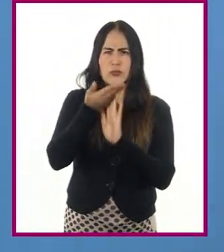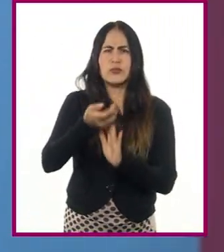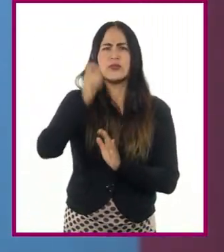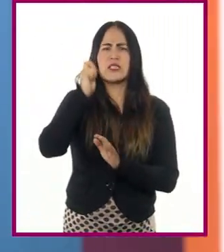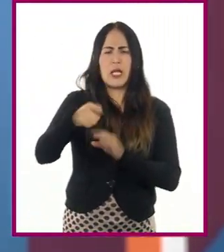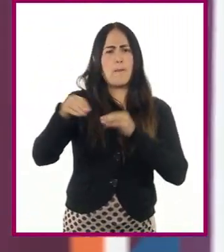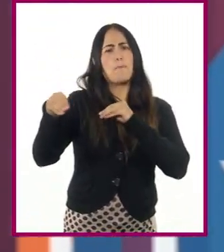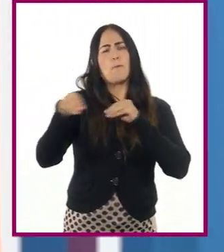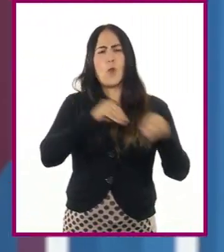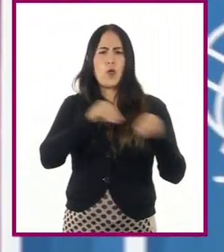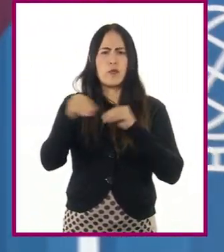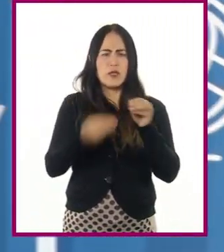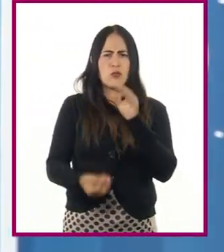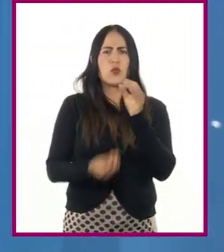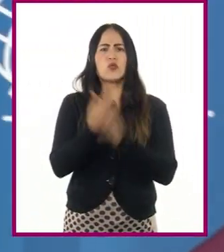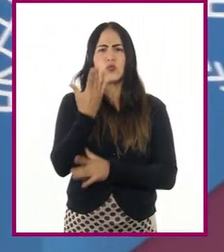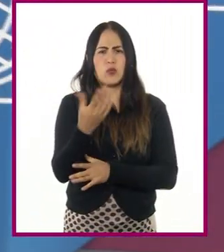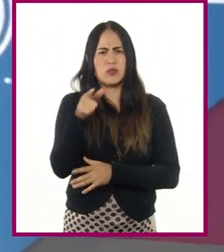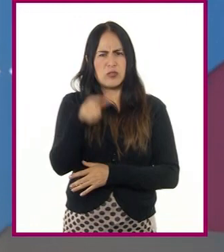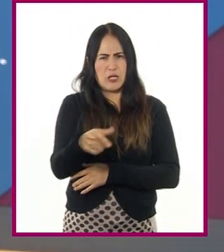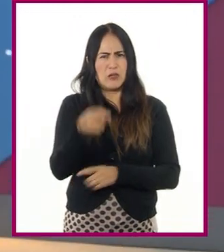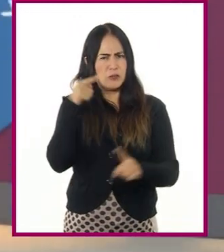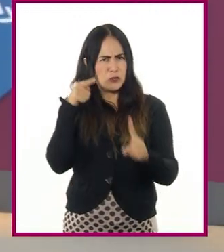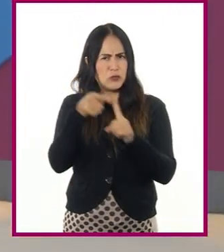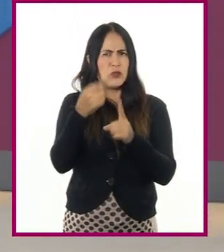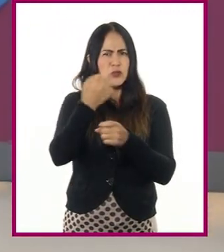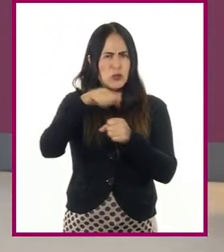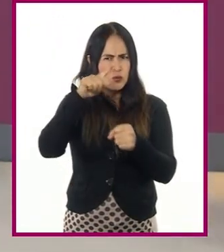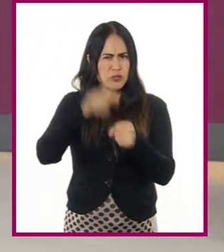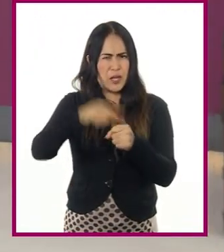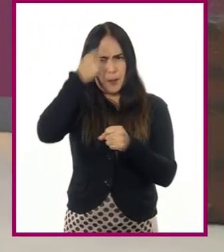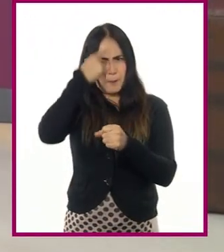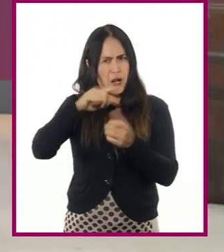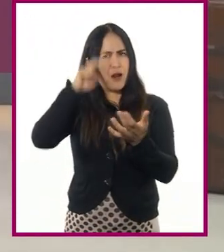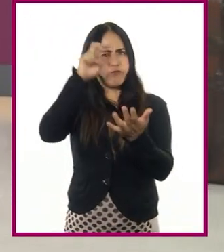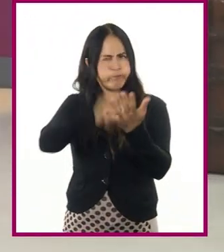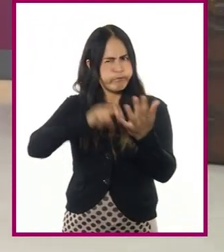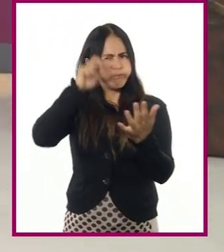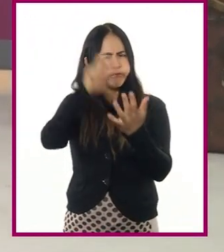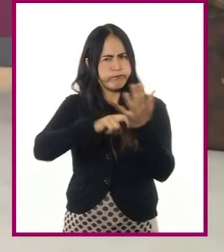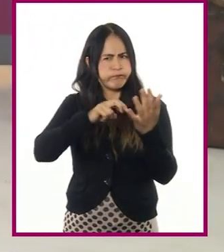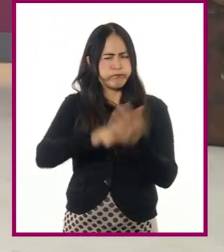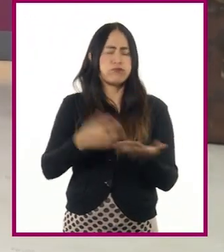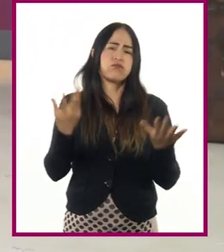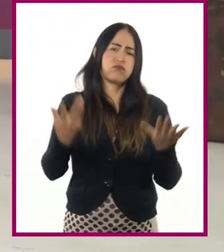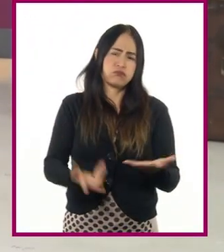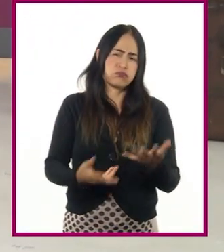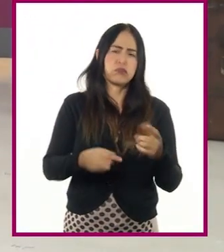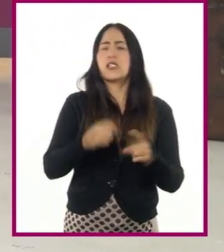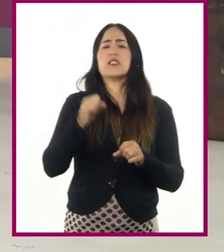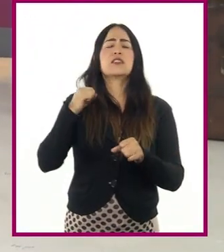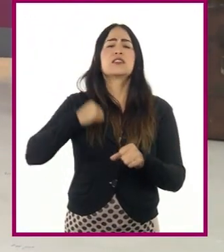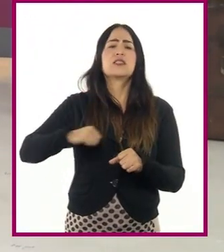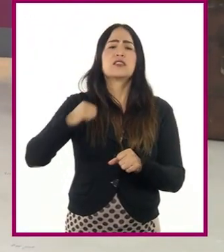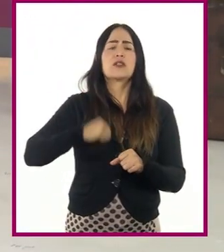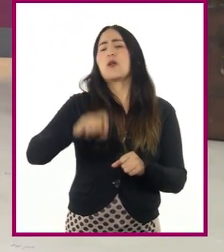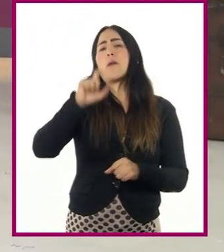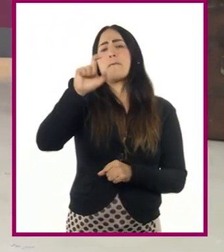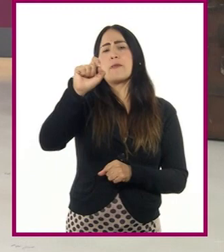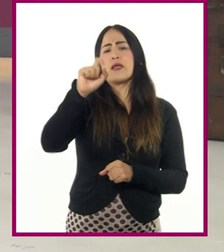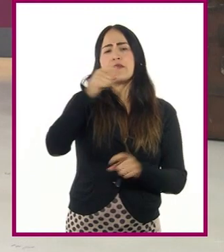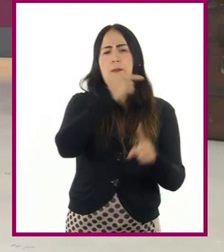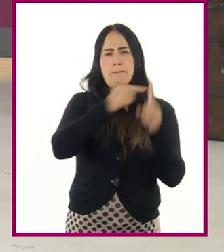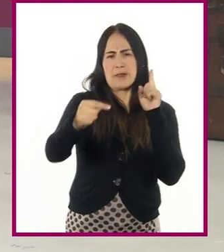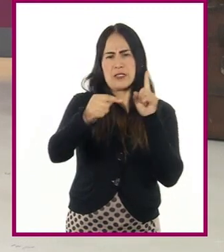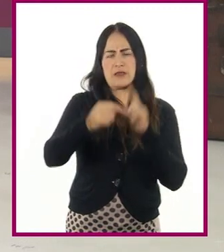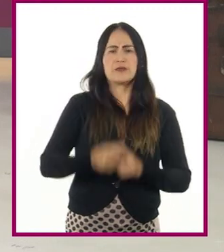de carácter social que fueron planteando sus reivindicaciones. Si bien durante la segunda mitad del siglo XX la